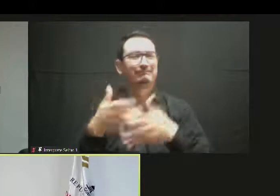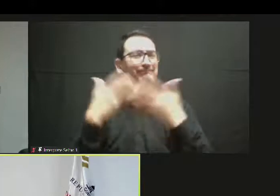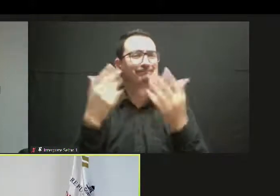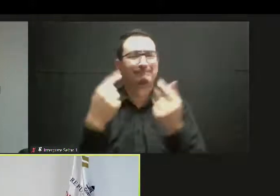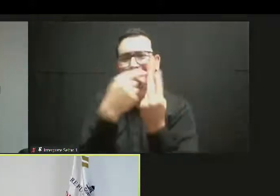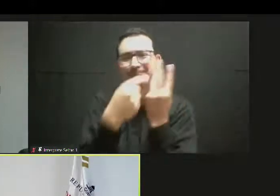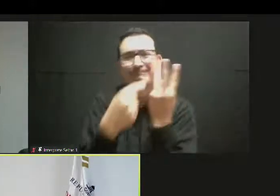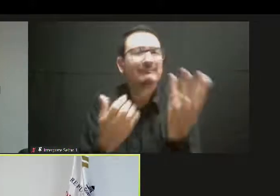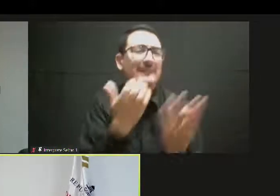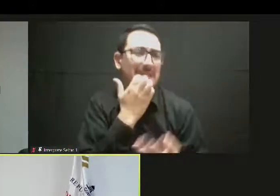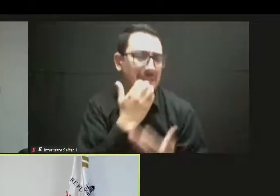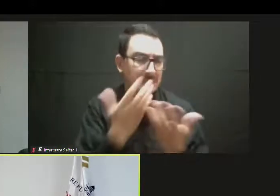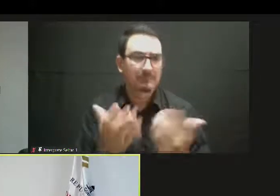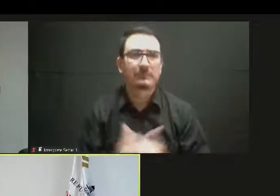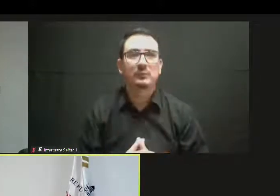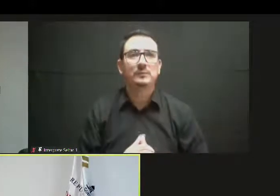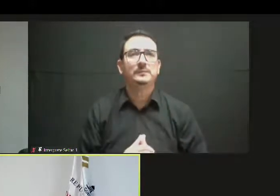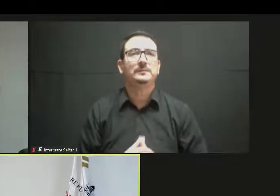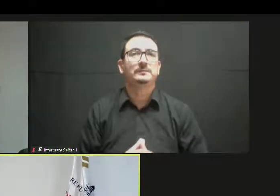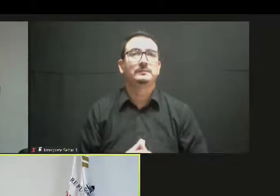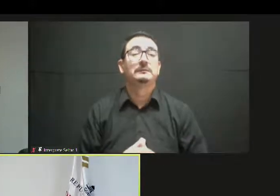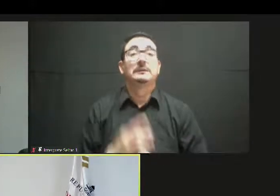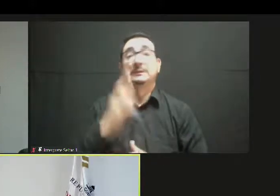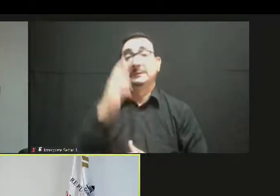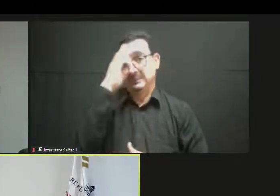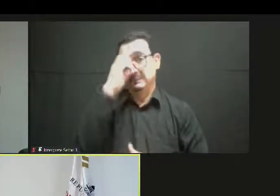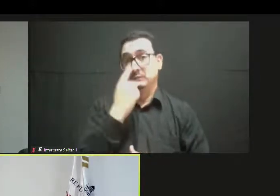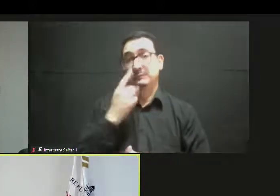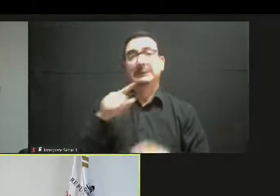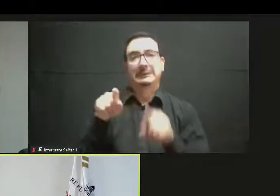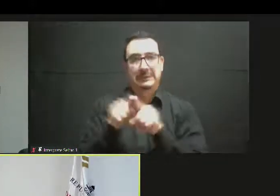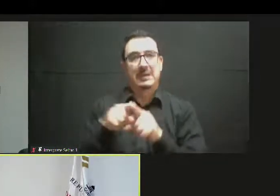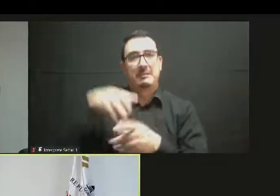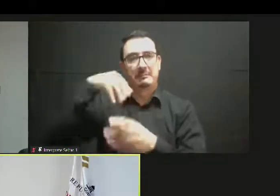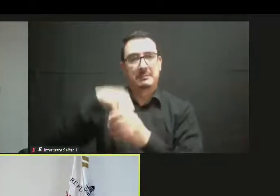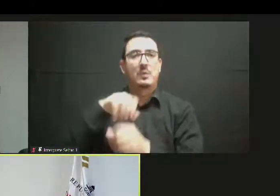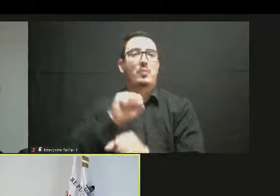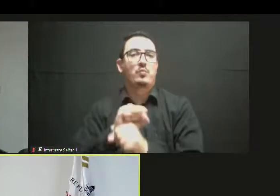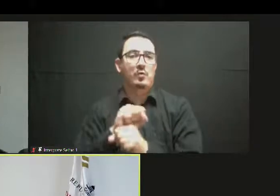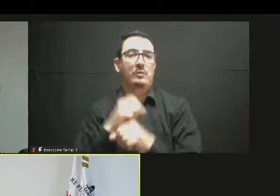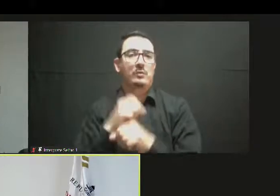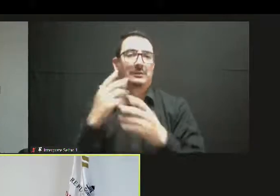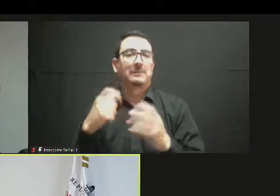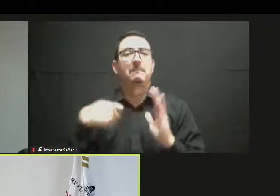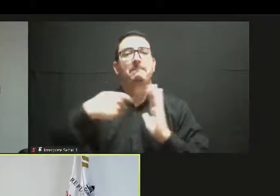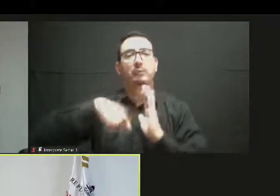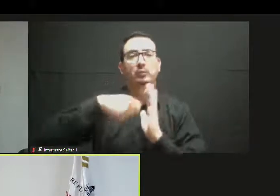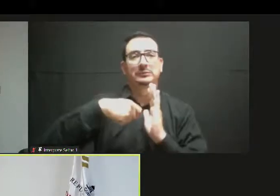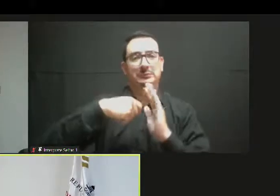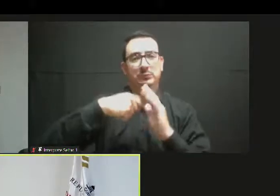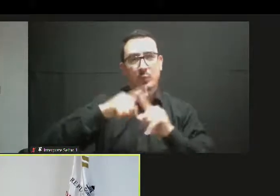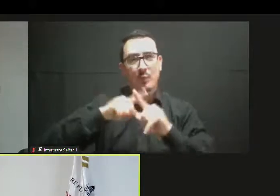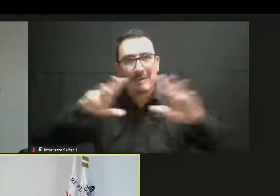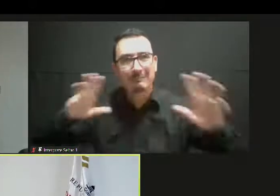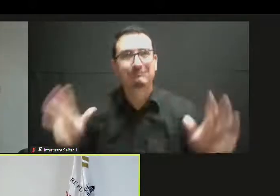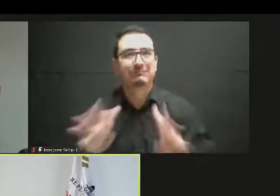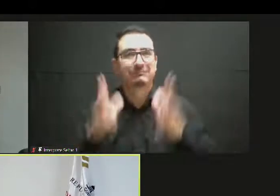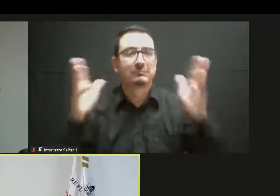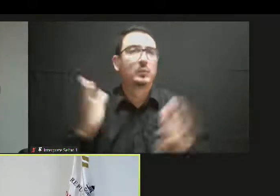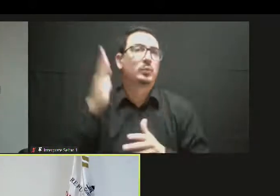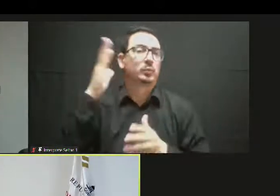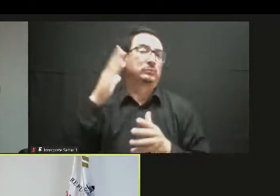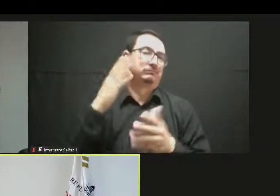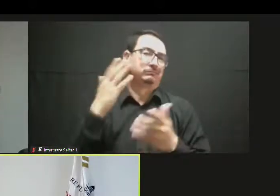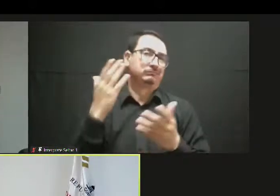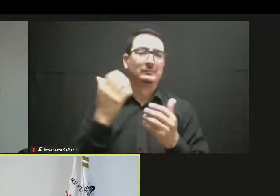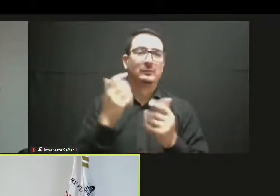También el país ha estado trabajando en diversos proyectos que fomentan el desarrollo de la industria moderna. Entre ellos, tenemos